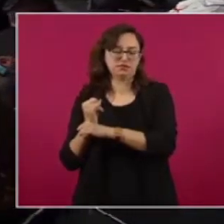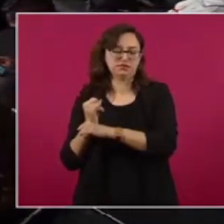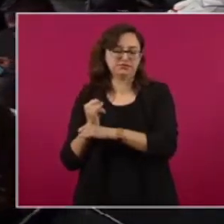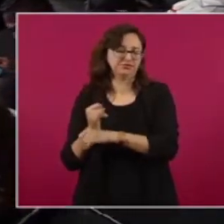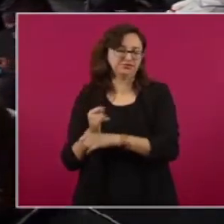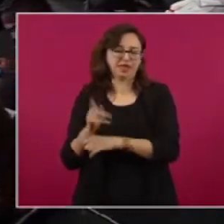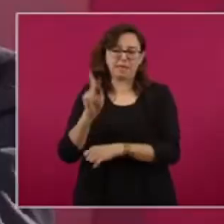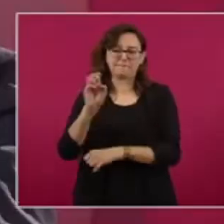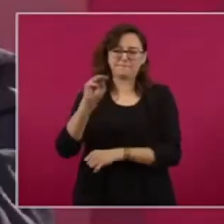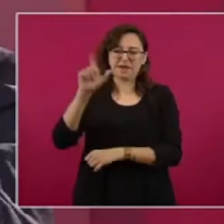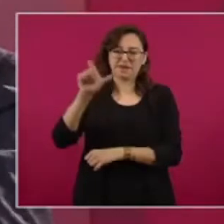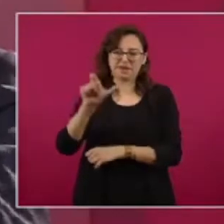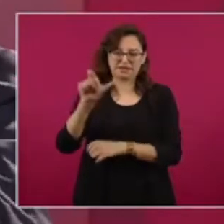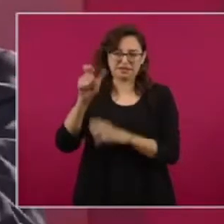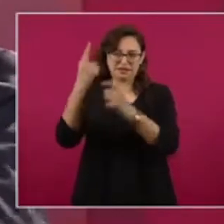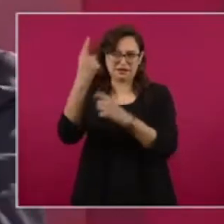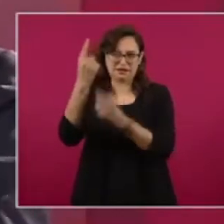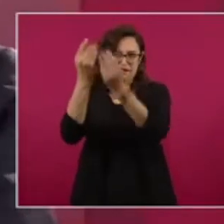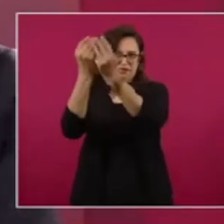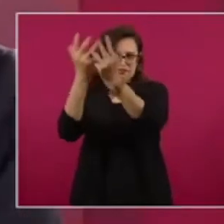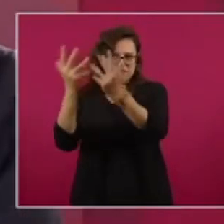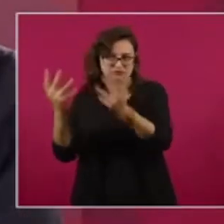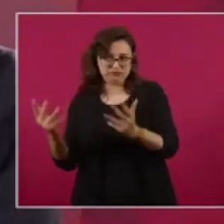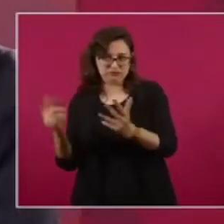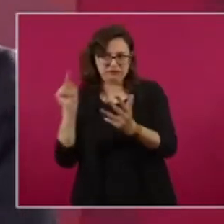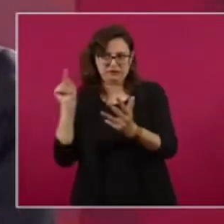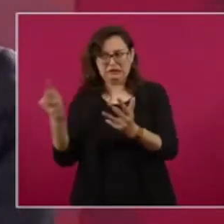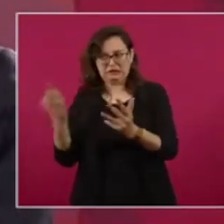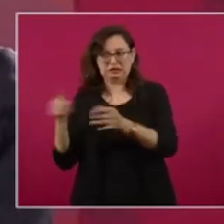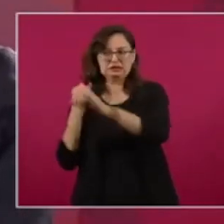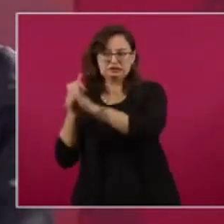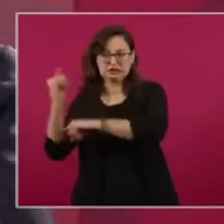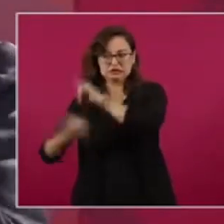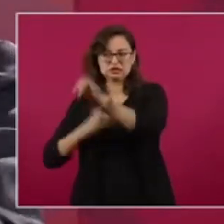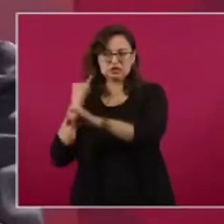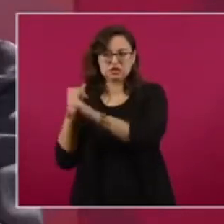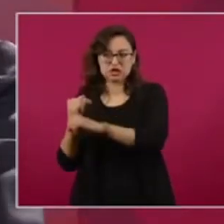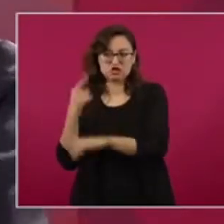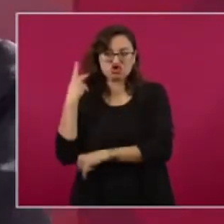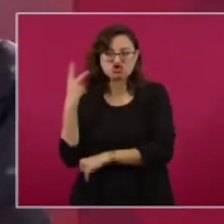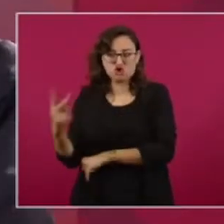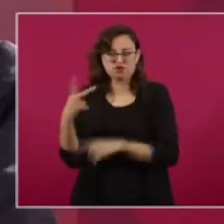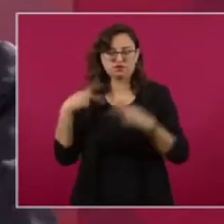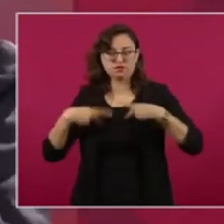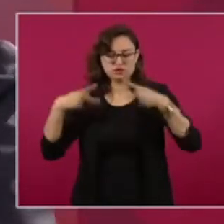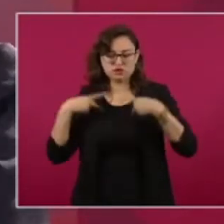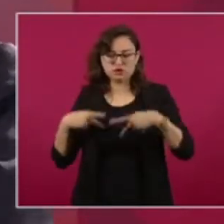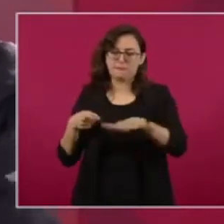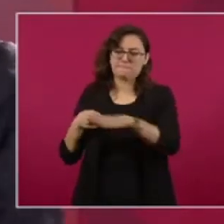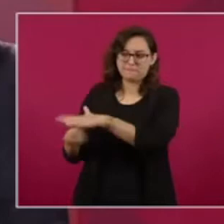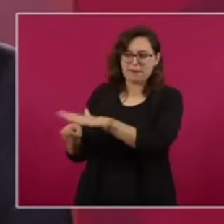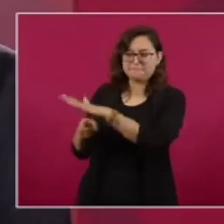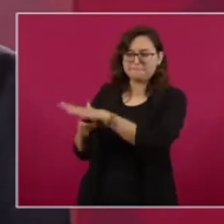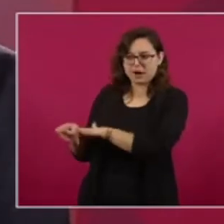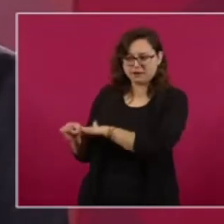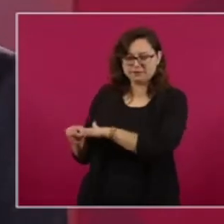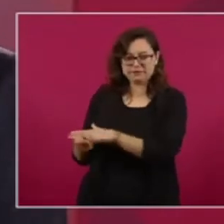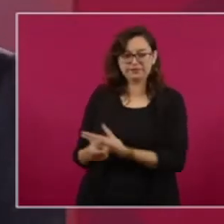y ya se presentó de nuevo, a partir de ahí, otra